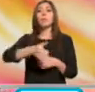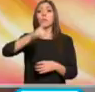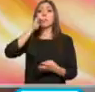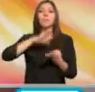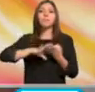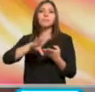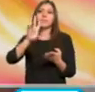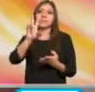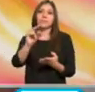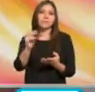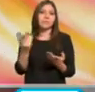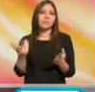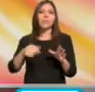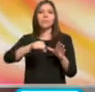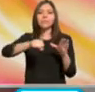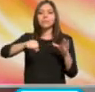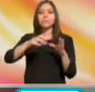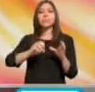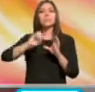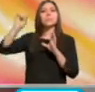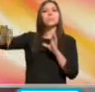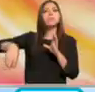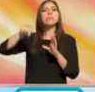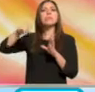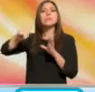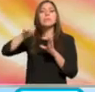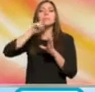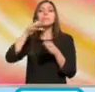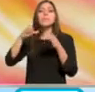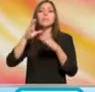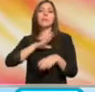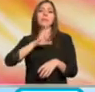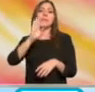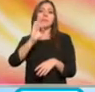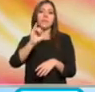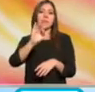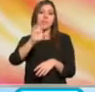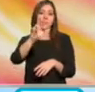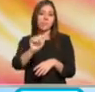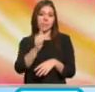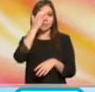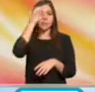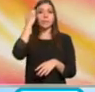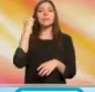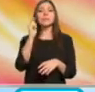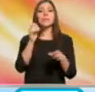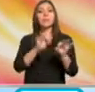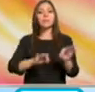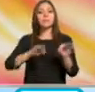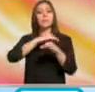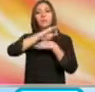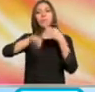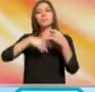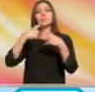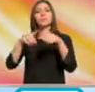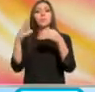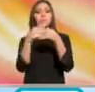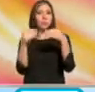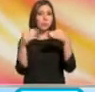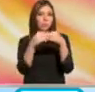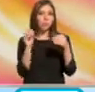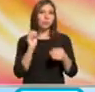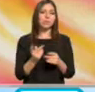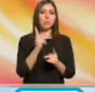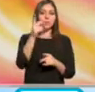Eso es la fibra, lo que se queda en la coladera. Eso es parte de la fibra. Es muy importante, todas aquellas frutas y verduras que puedan